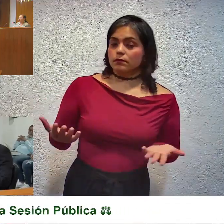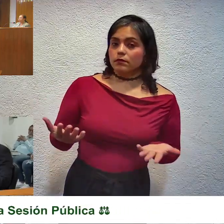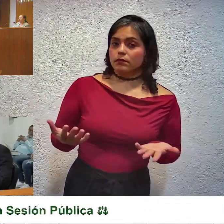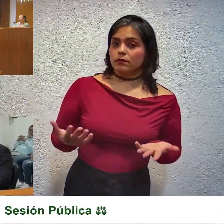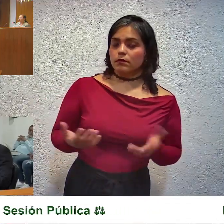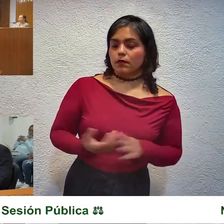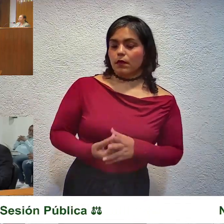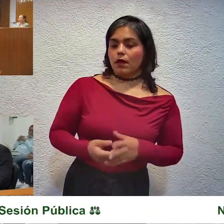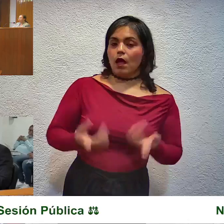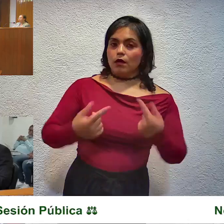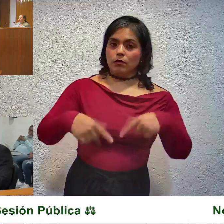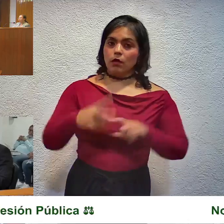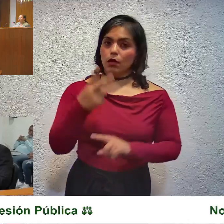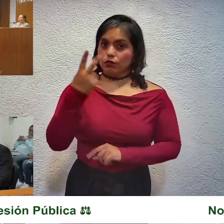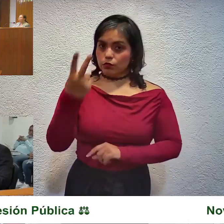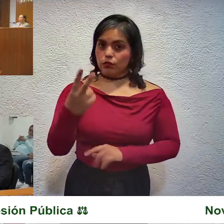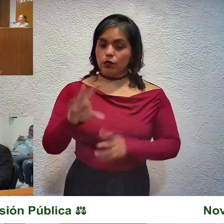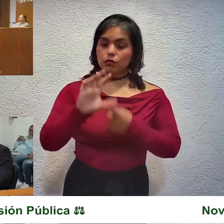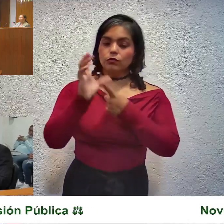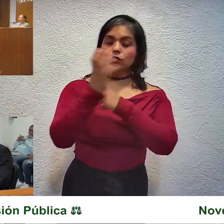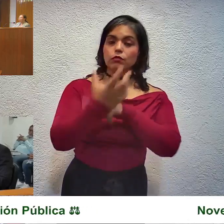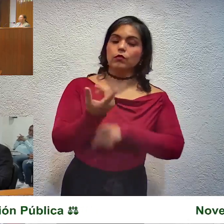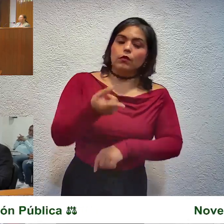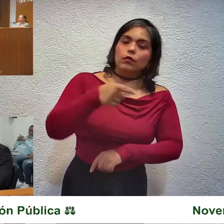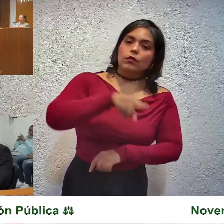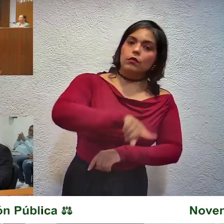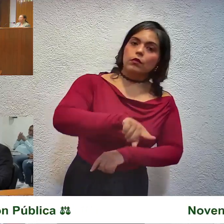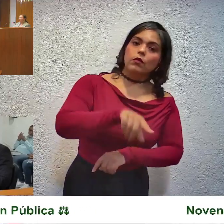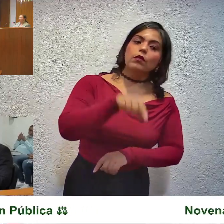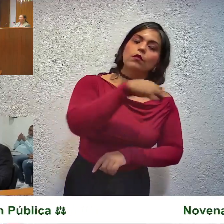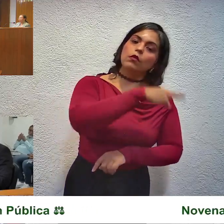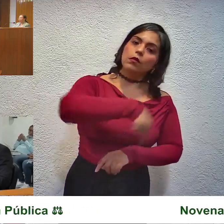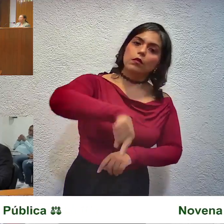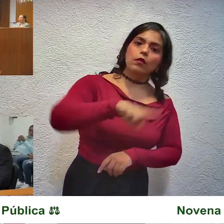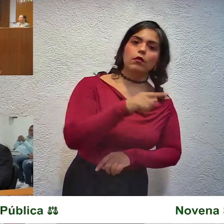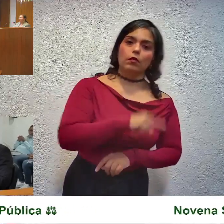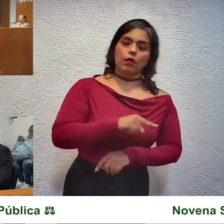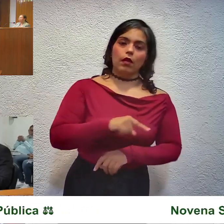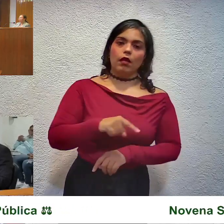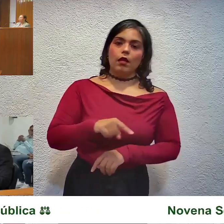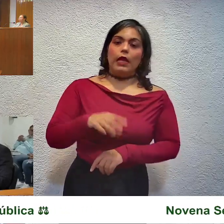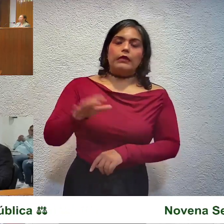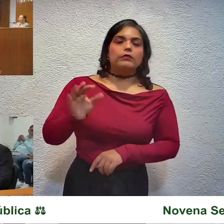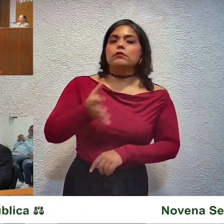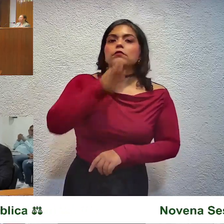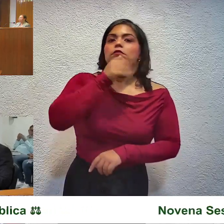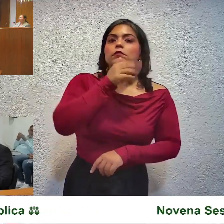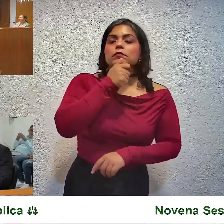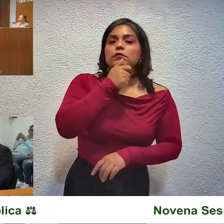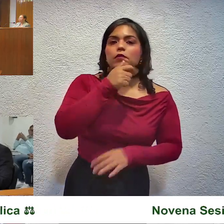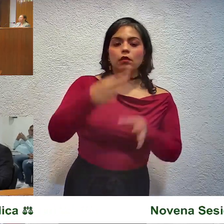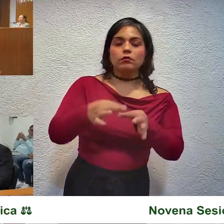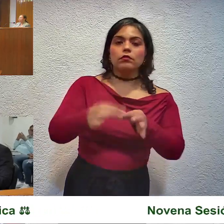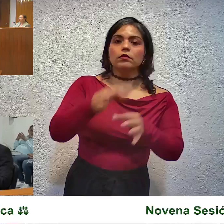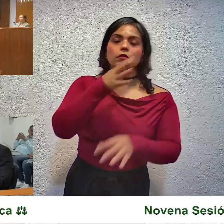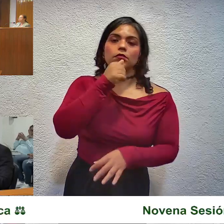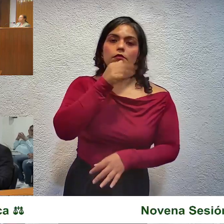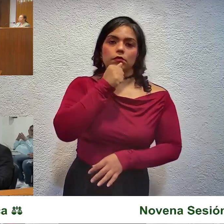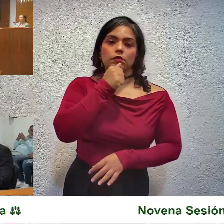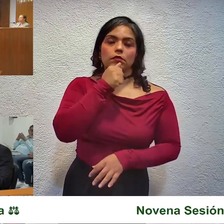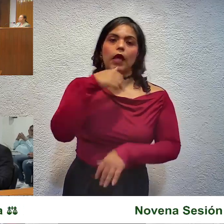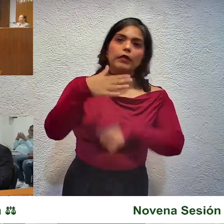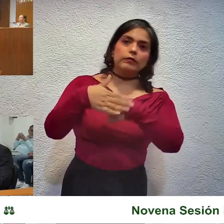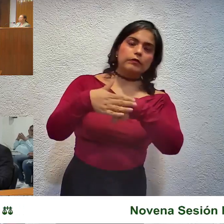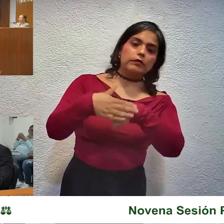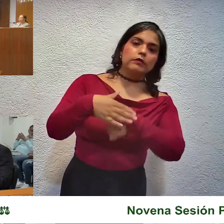2 ordenado en la referida comisión vinculada, sobre cuya imposibilidad material de cumplimiento se ordena informar a la Sala